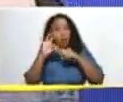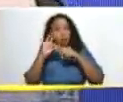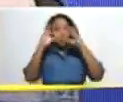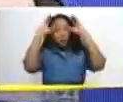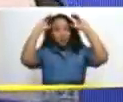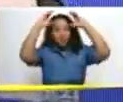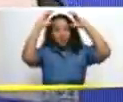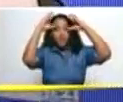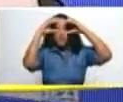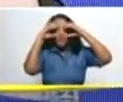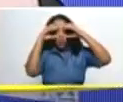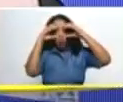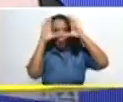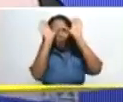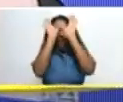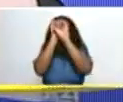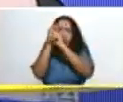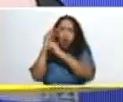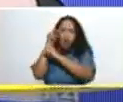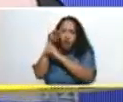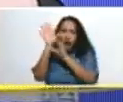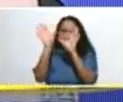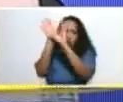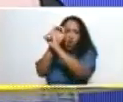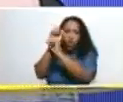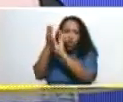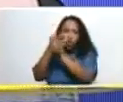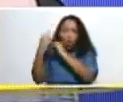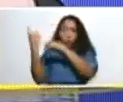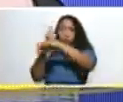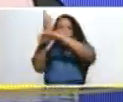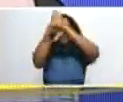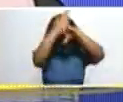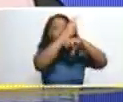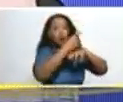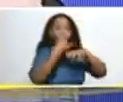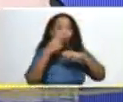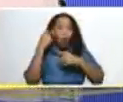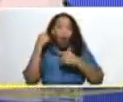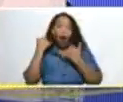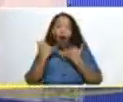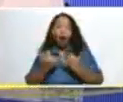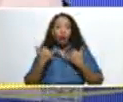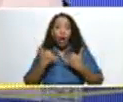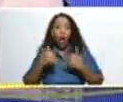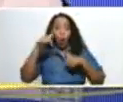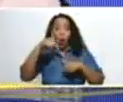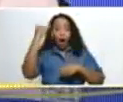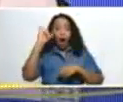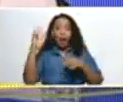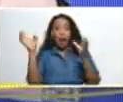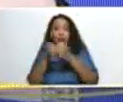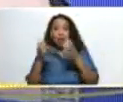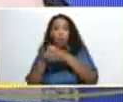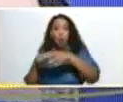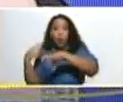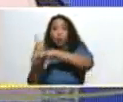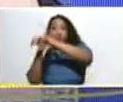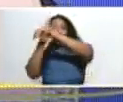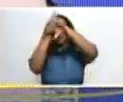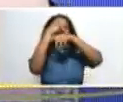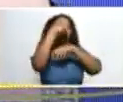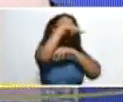que jamás habíamos tenido, equipos de drones de última generación que no se tenían. Hoy tenemos equipos de drones de última generación,